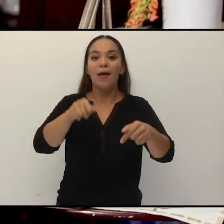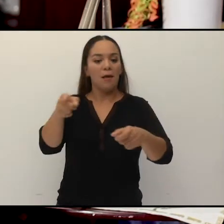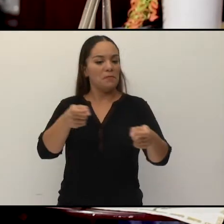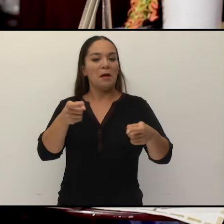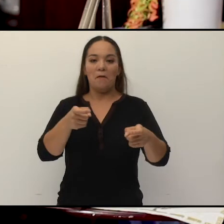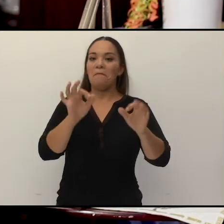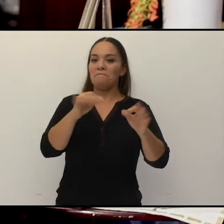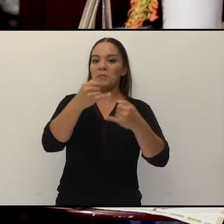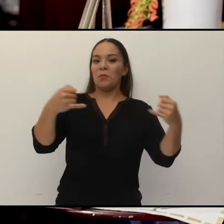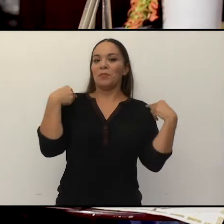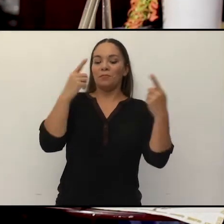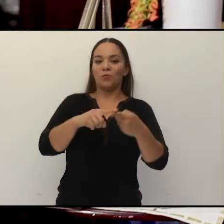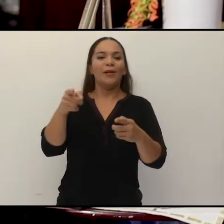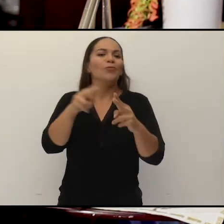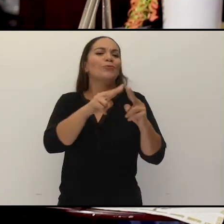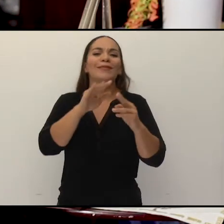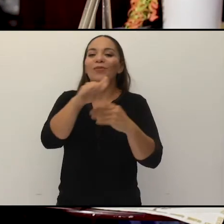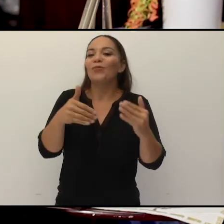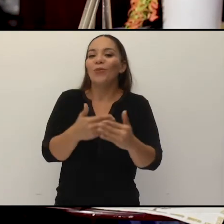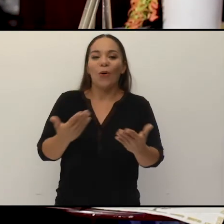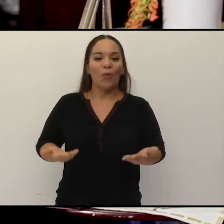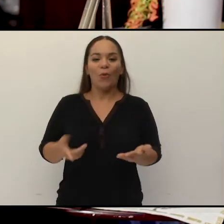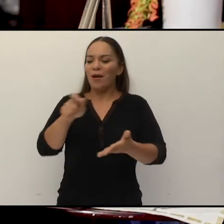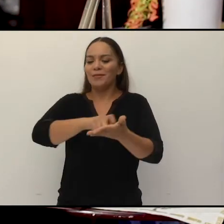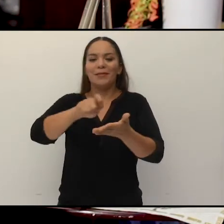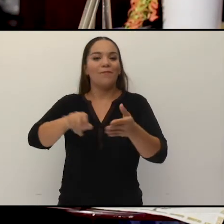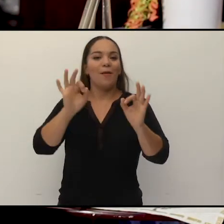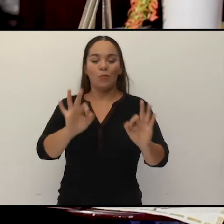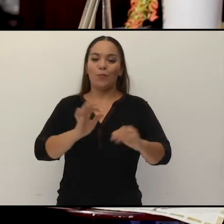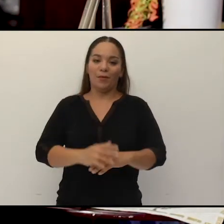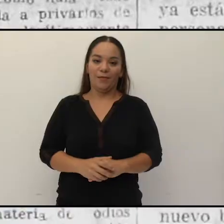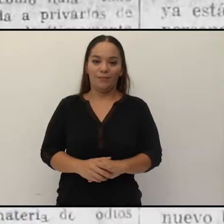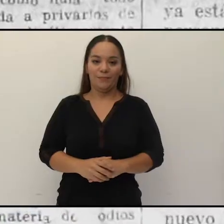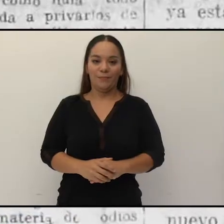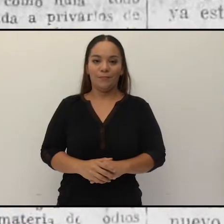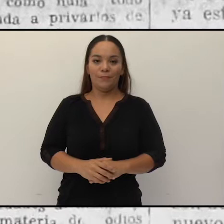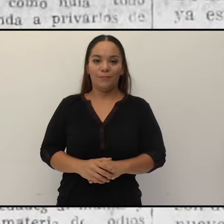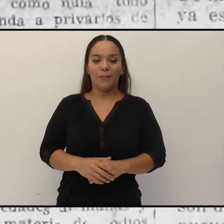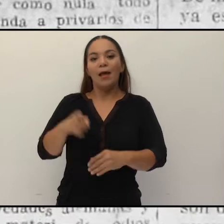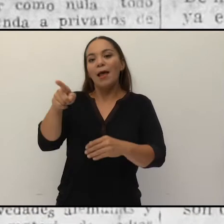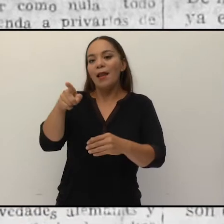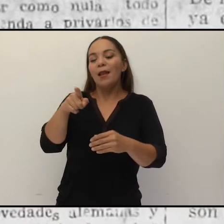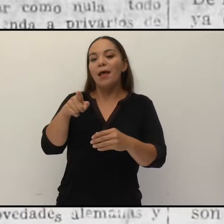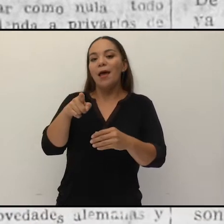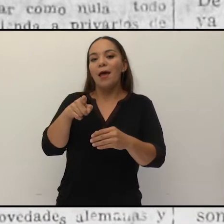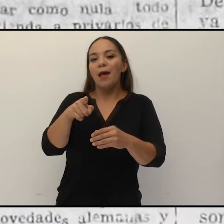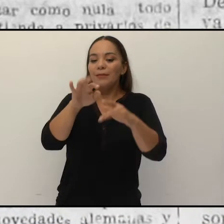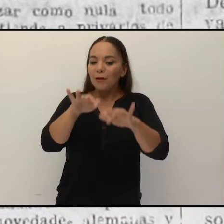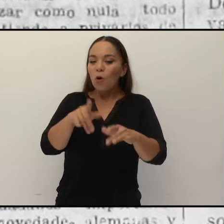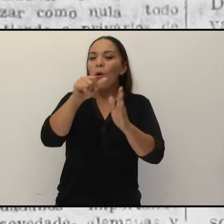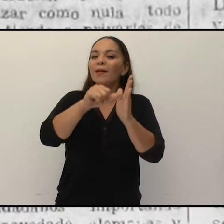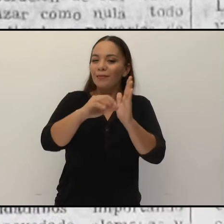aquí manejaba el idioma, se conocía todo, es decir, él estaba y escribía muy bien. Escribió, por ejemplo,